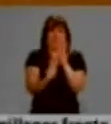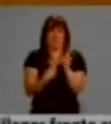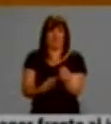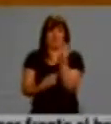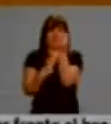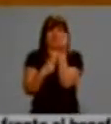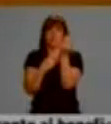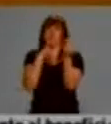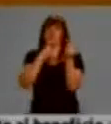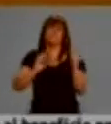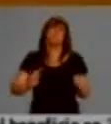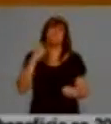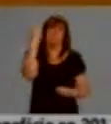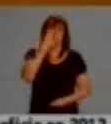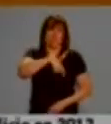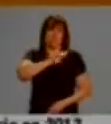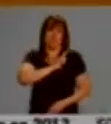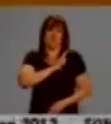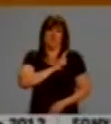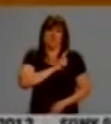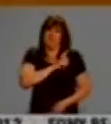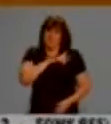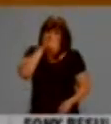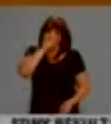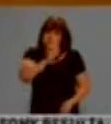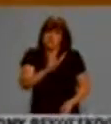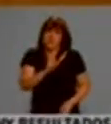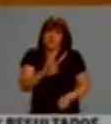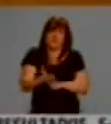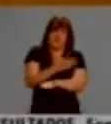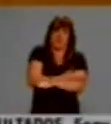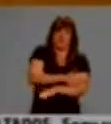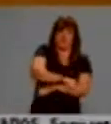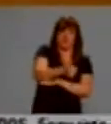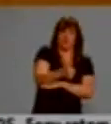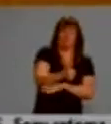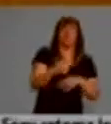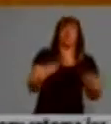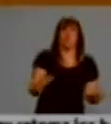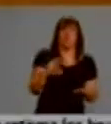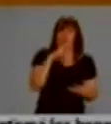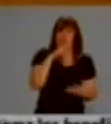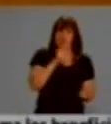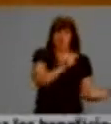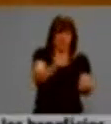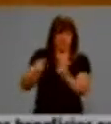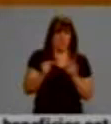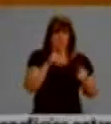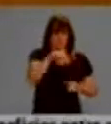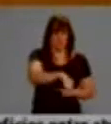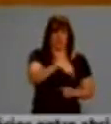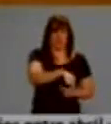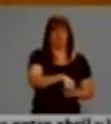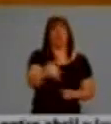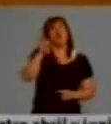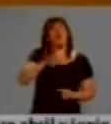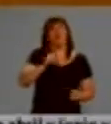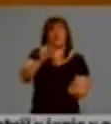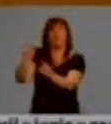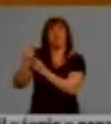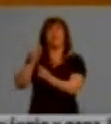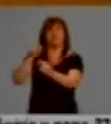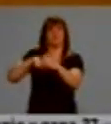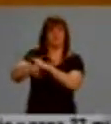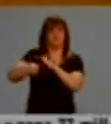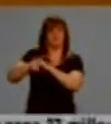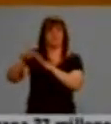dicho usted, va a ser la primera de España. No sé cuál va a ser aprobada antes, si la que se está discutiendo en esta Cámara o la que se está discutiendo y tramitando